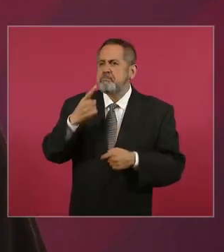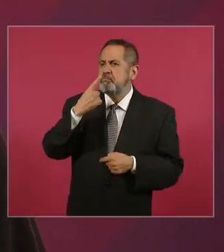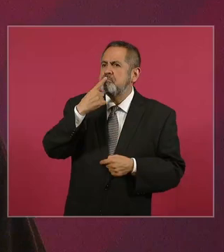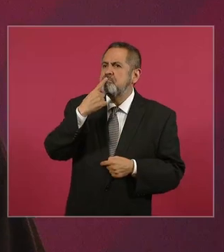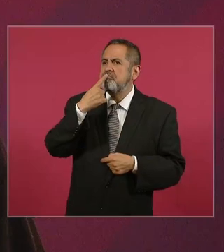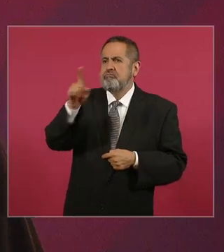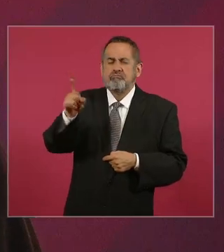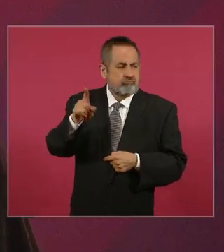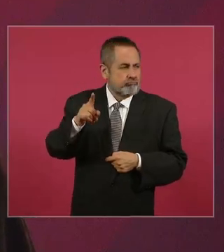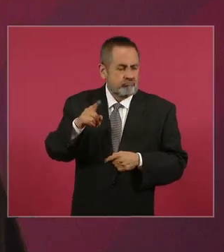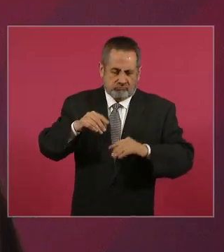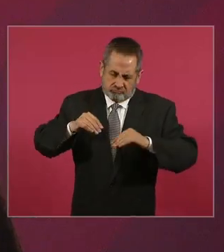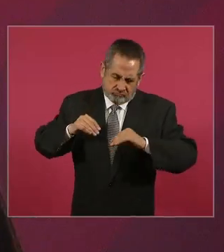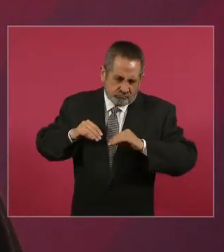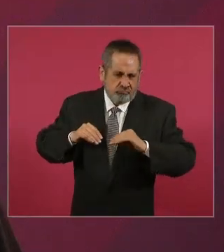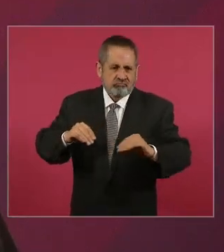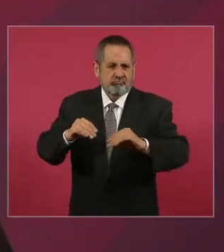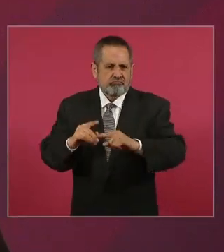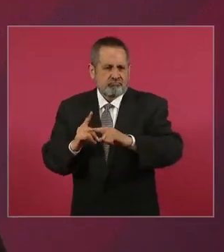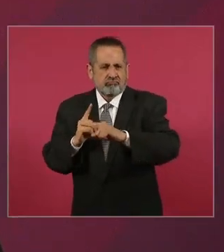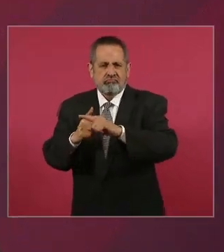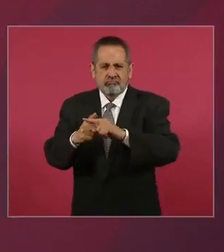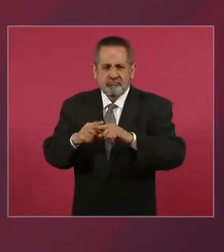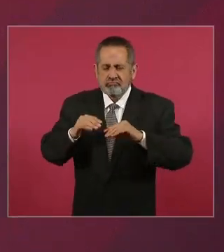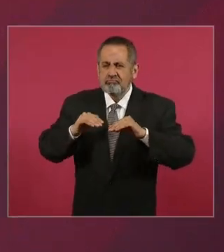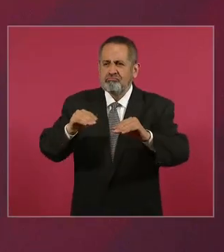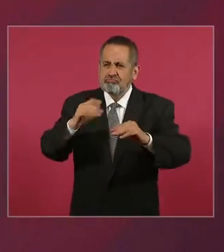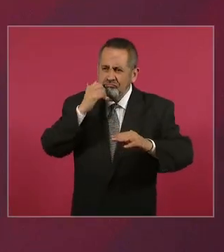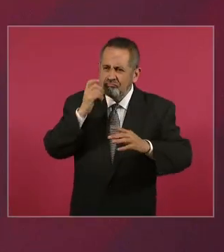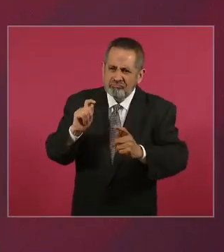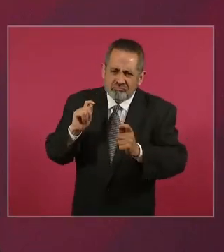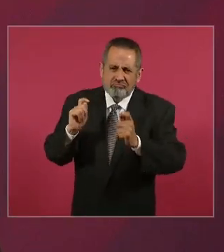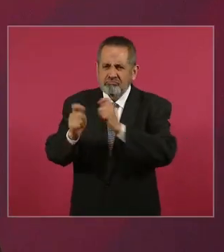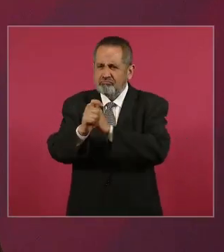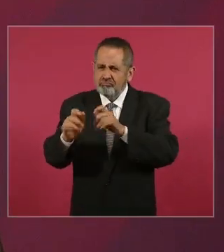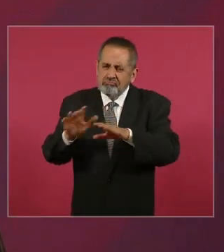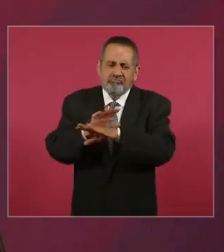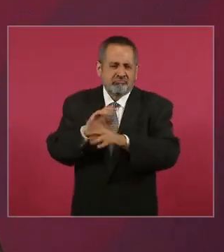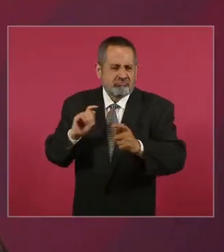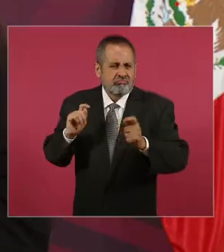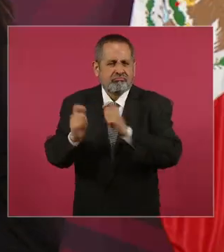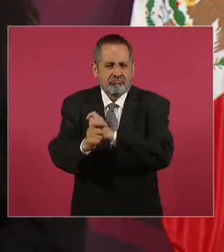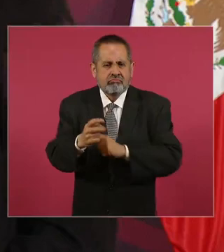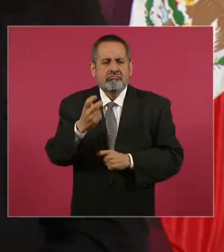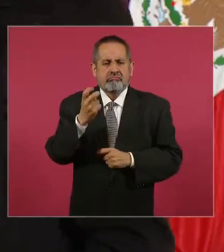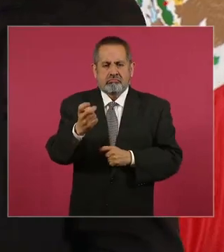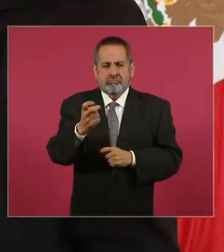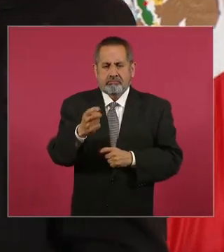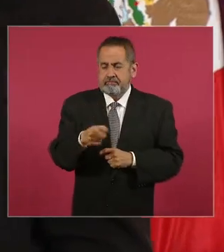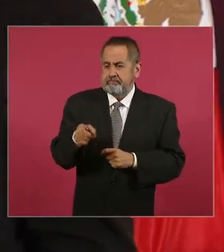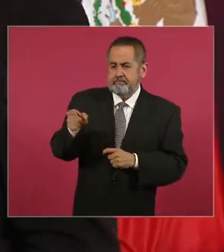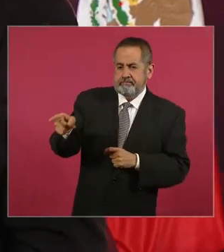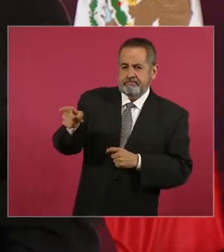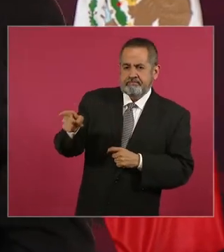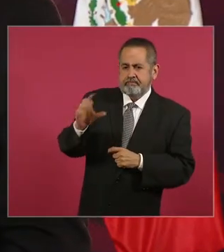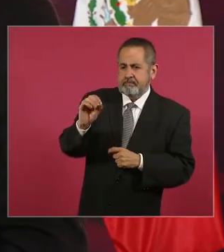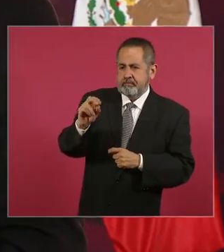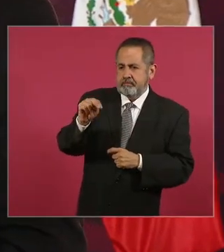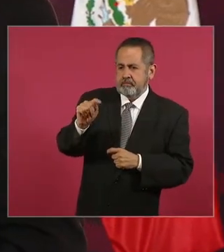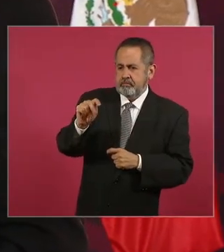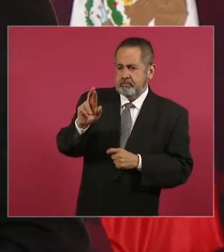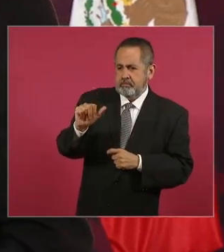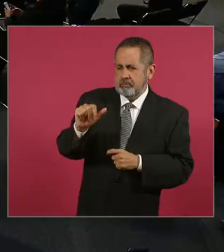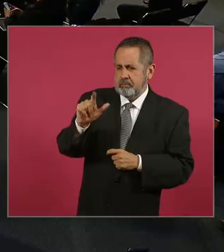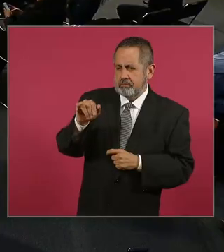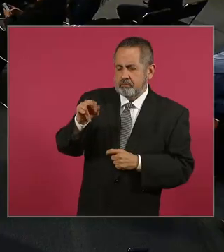denuncia, sino de un periodismo que busca la transformación, ¿sí? Es lo que hace Contralínea.